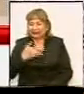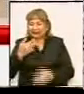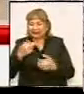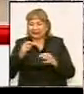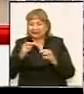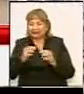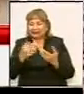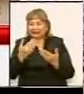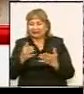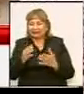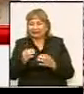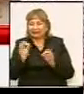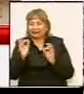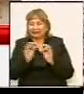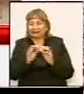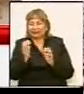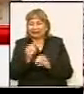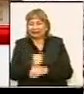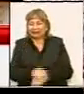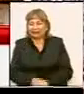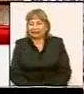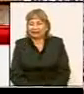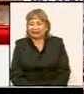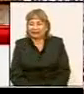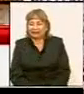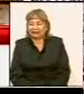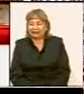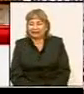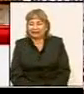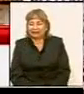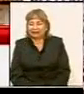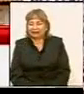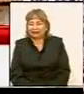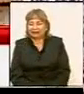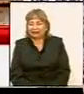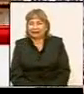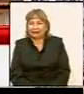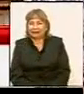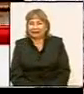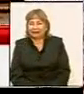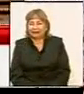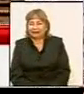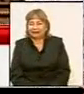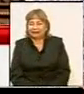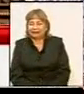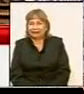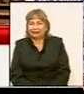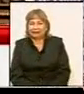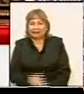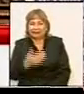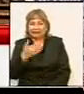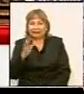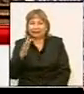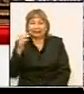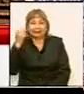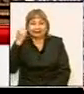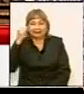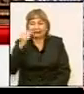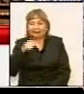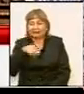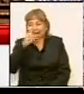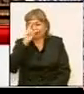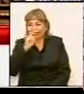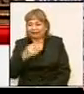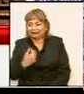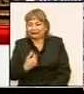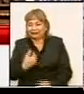hacer un poco más breve de lo que tenía pensado. De hecho voy a ser tan breve que esta me la voy a saltar porque ya todo el mundo sabe el potencial del Perú y el